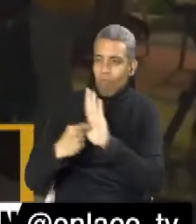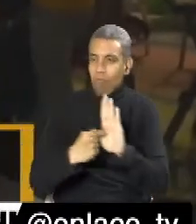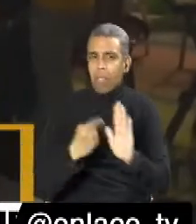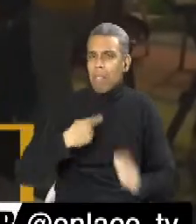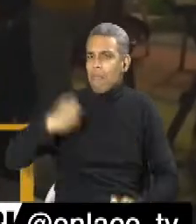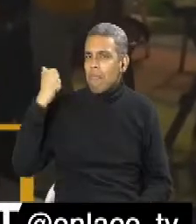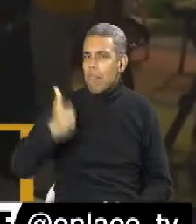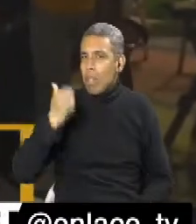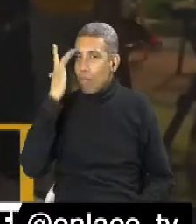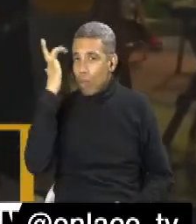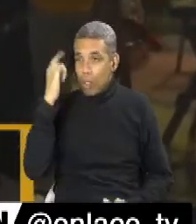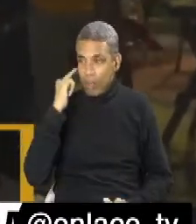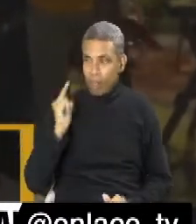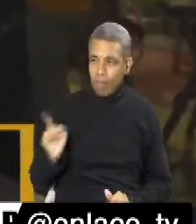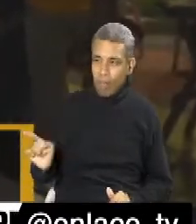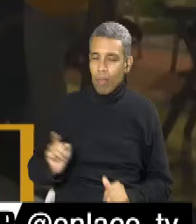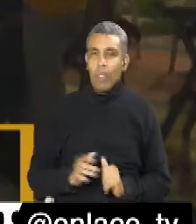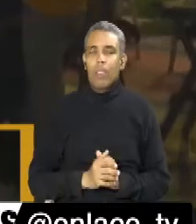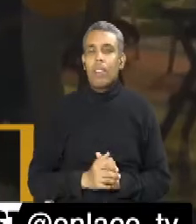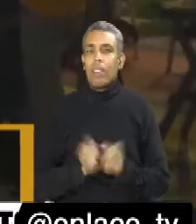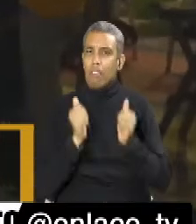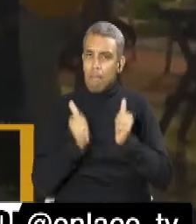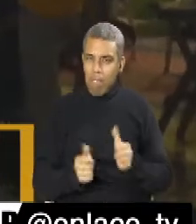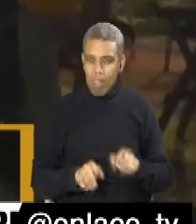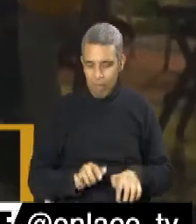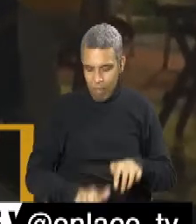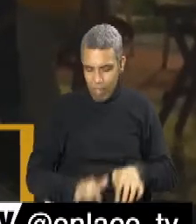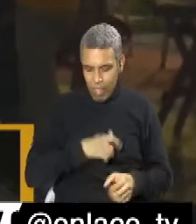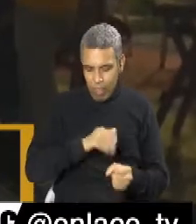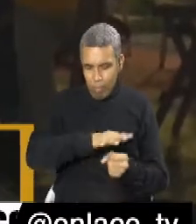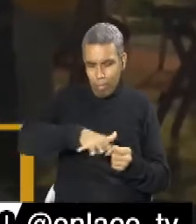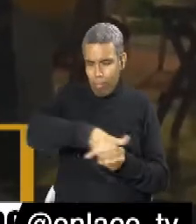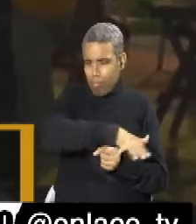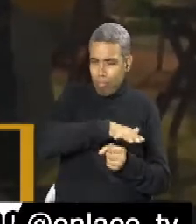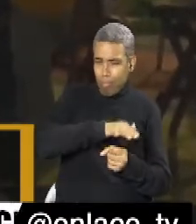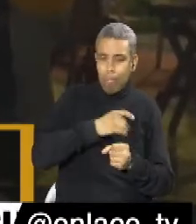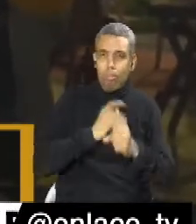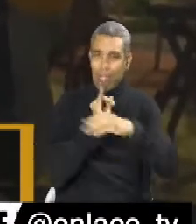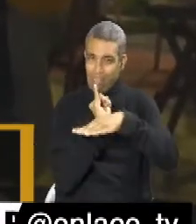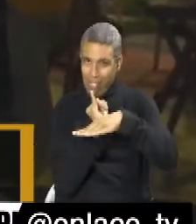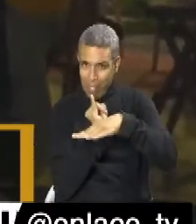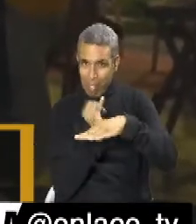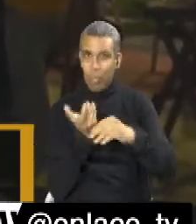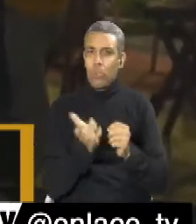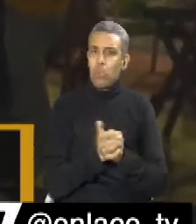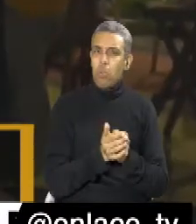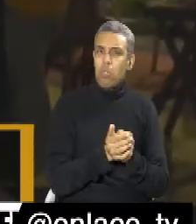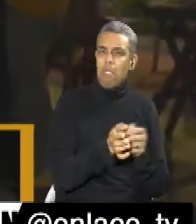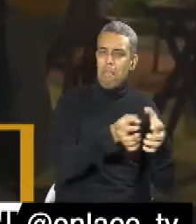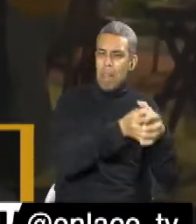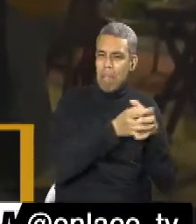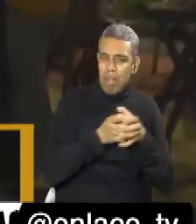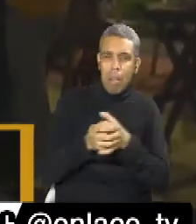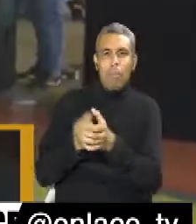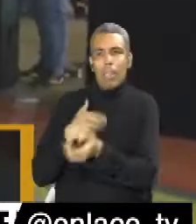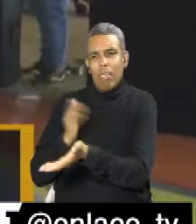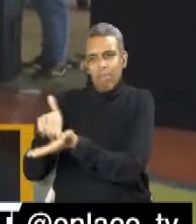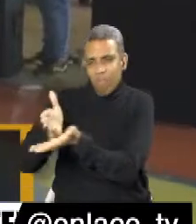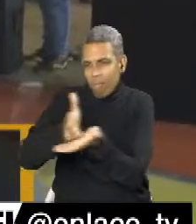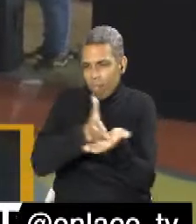educación ambiental que ha ido abarcando diferentes instituciones, hemos ido a colegios, a